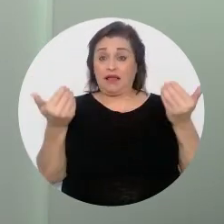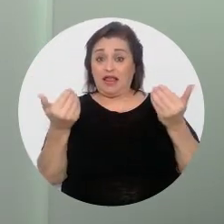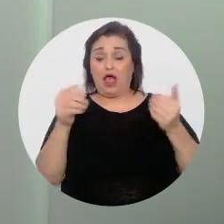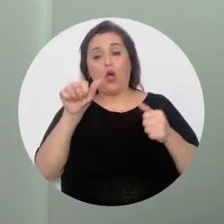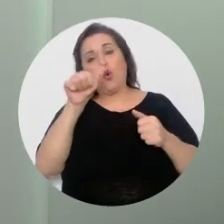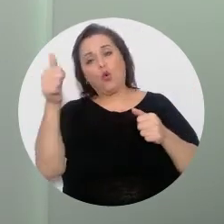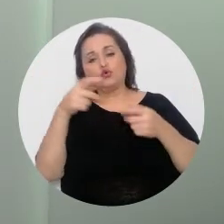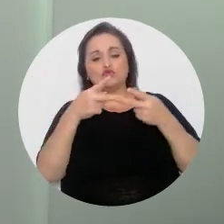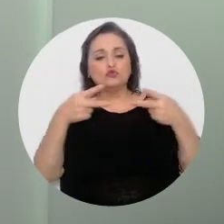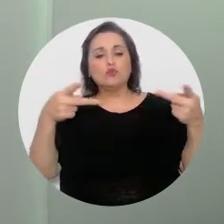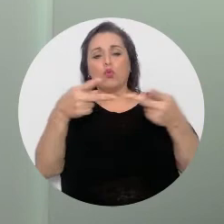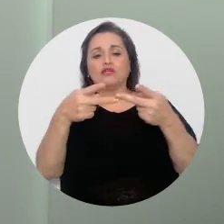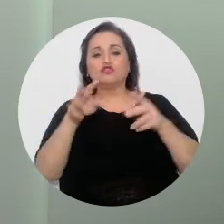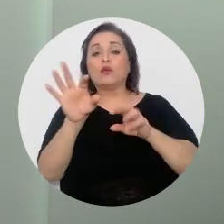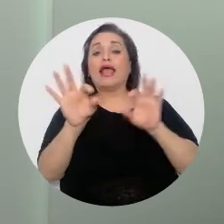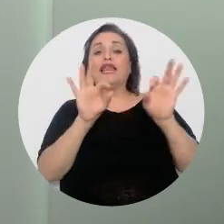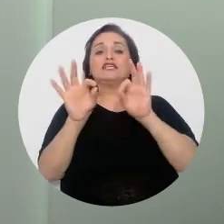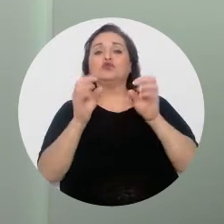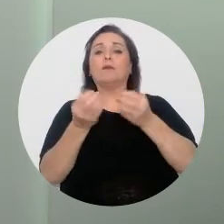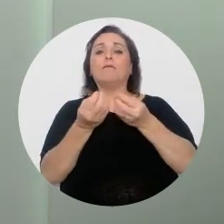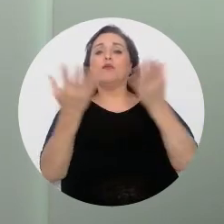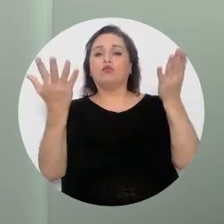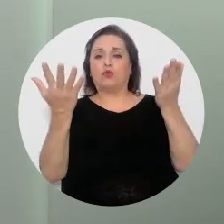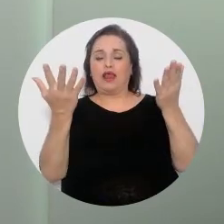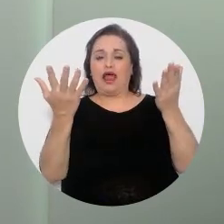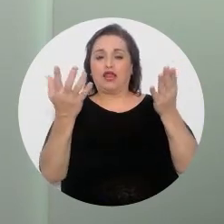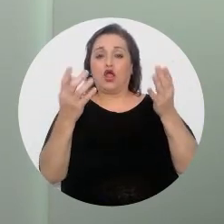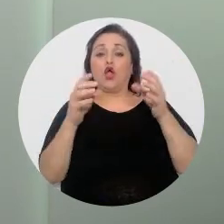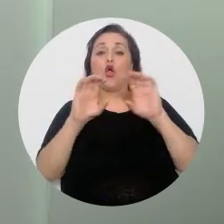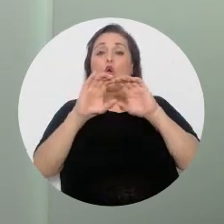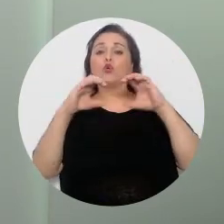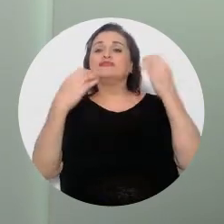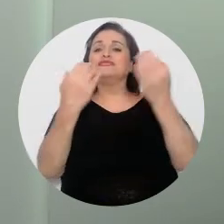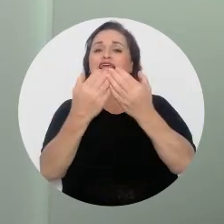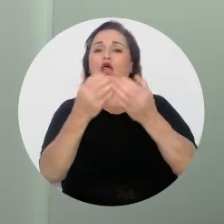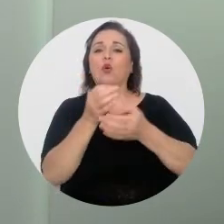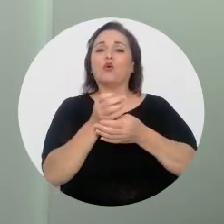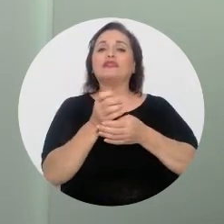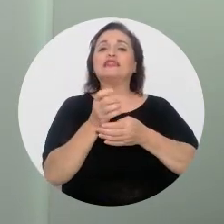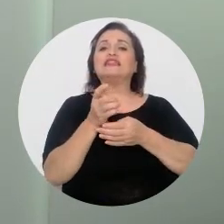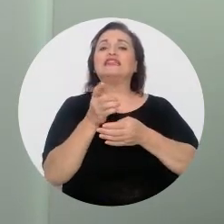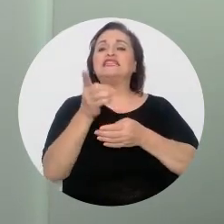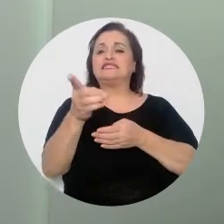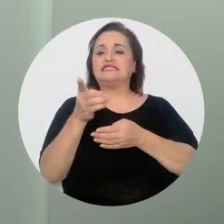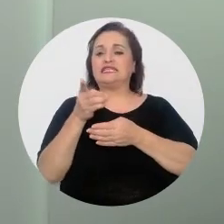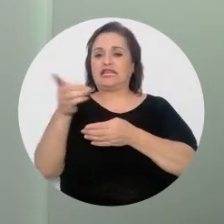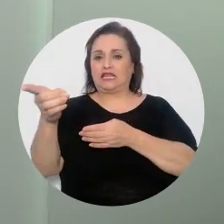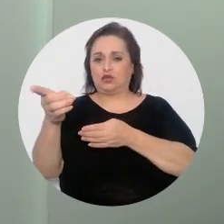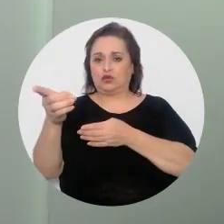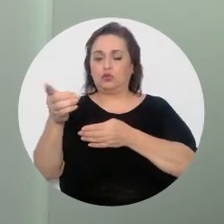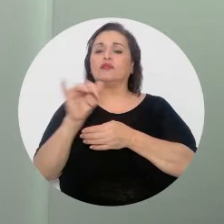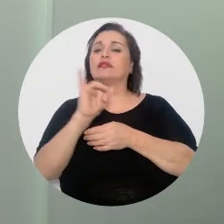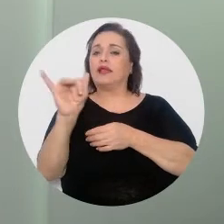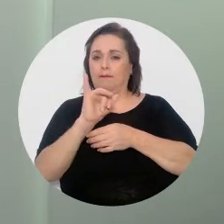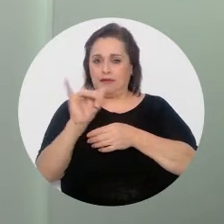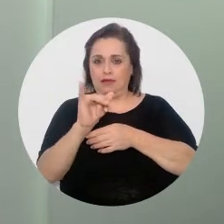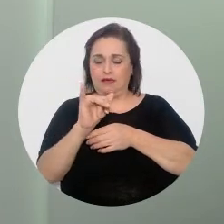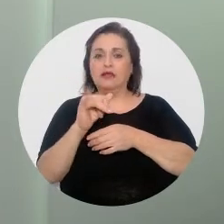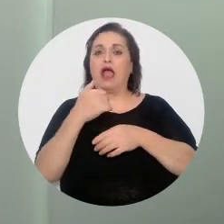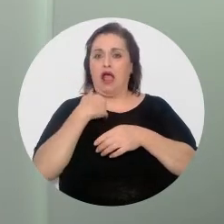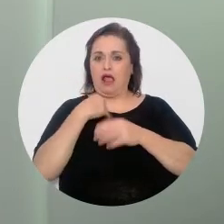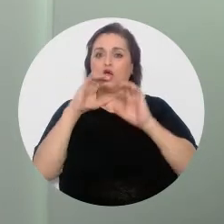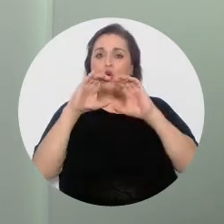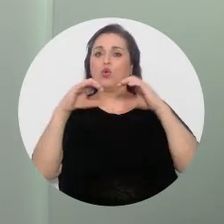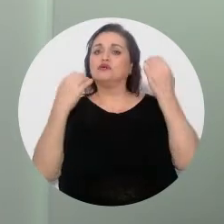otros cargos también nuevos de elección popular, los consejos de distrito. No eran cargos que no existían, sí, también habían consejos de